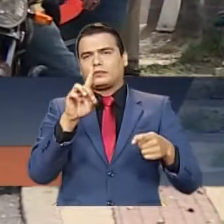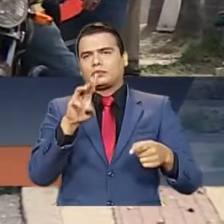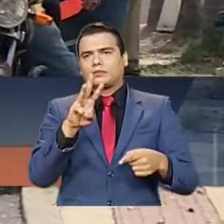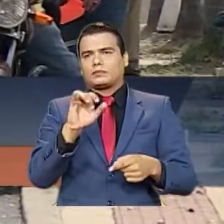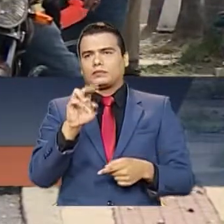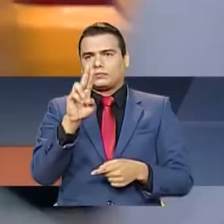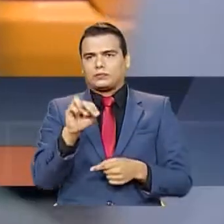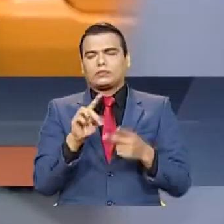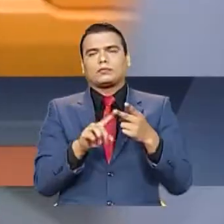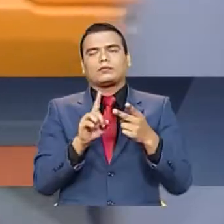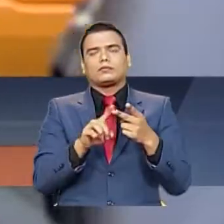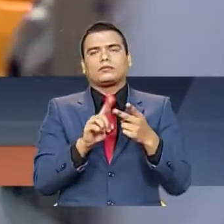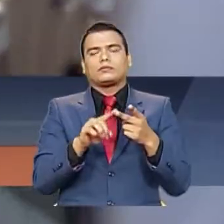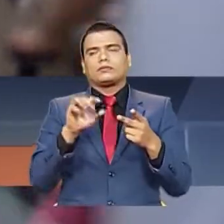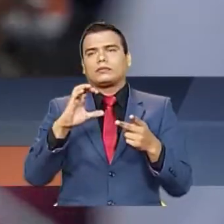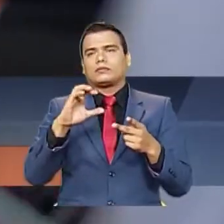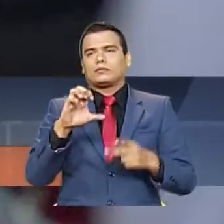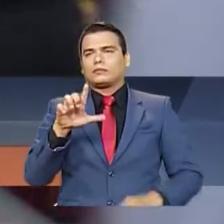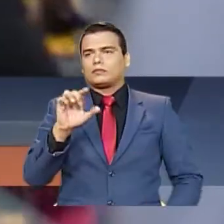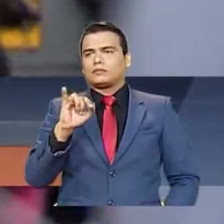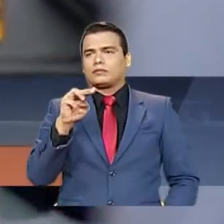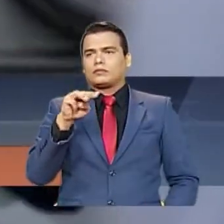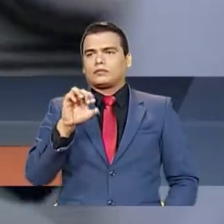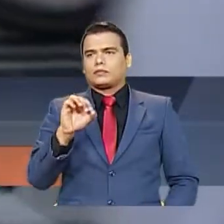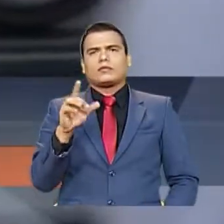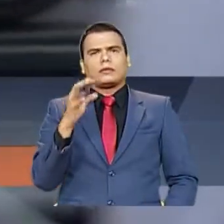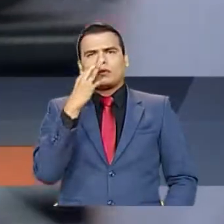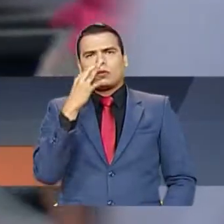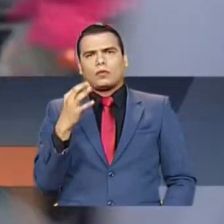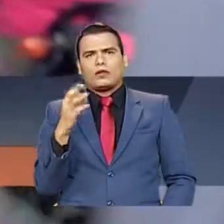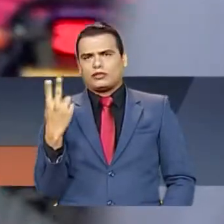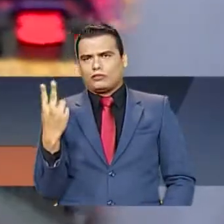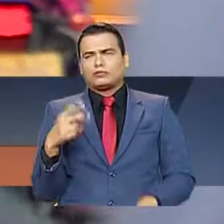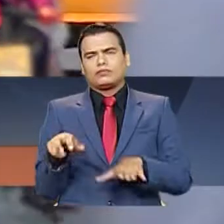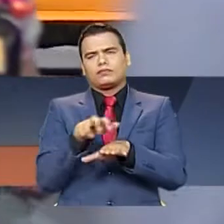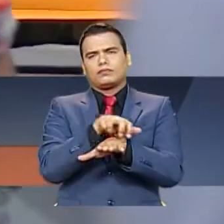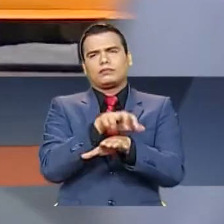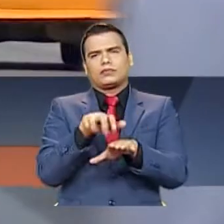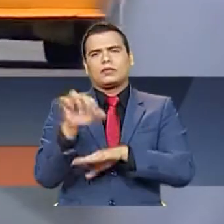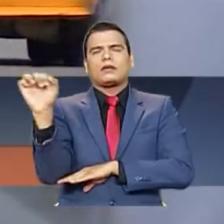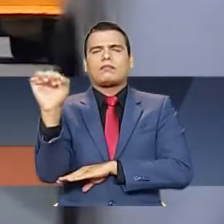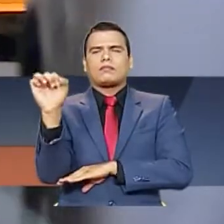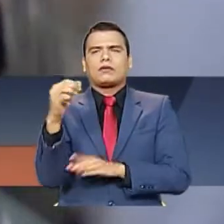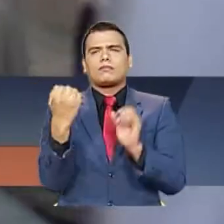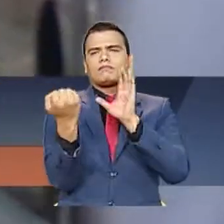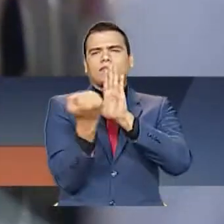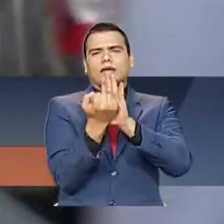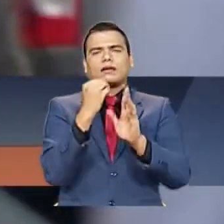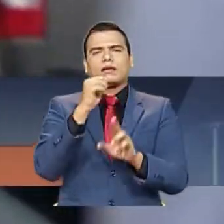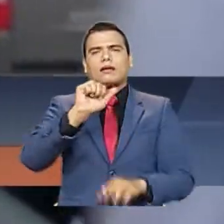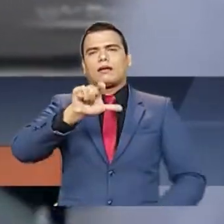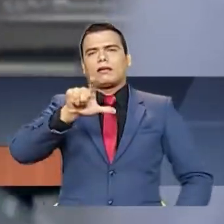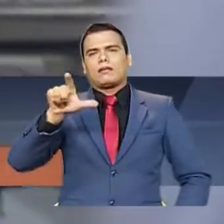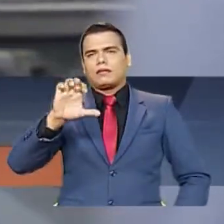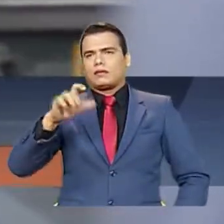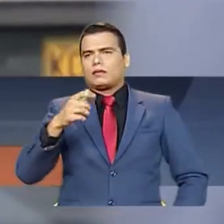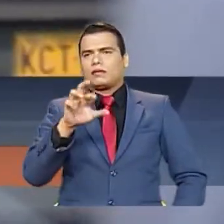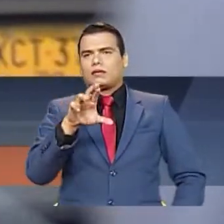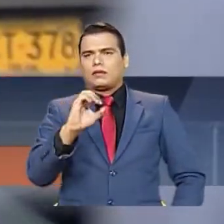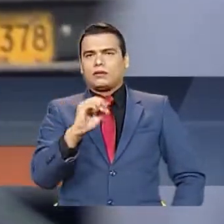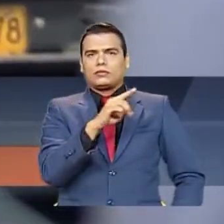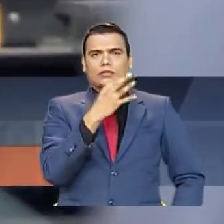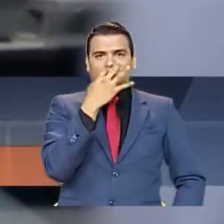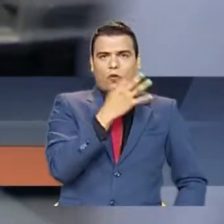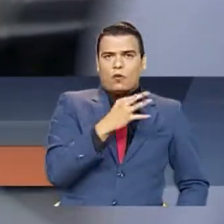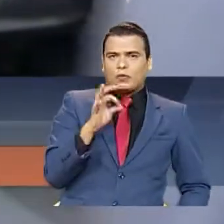mendoza y célimo antonio alzate quienes se trasladaban en un bebé de marca alegro y fueron ultimados por sicarios que le dispararon en